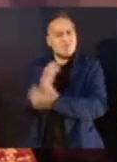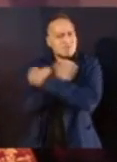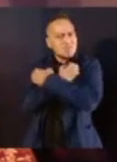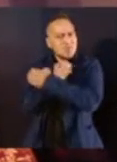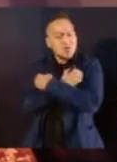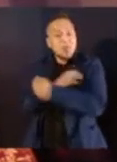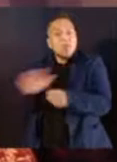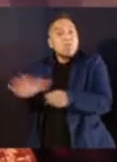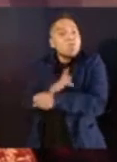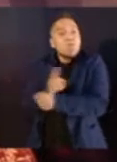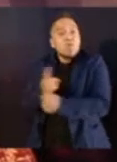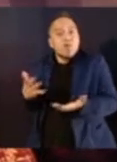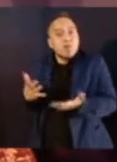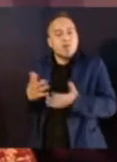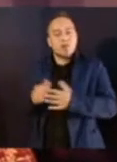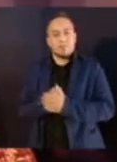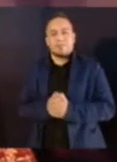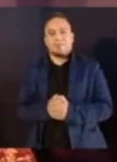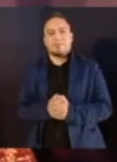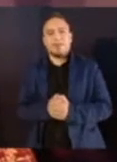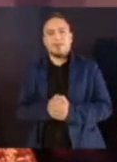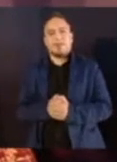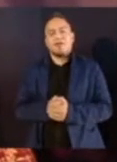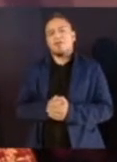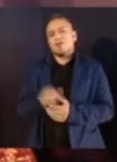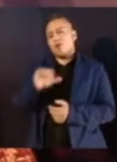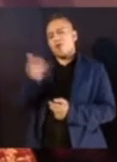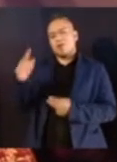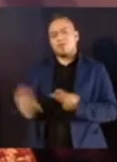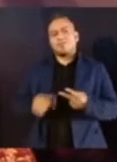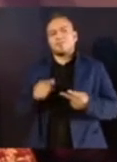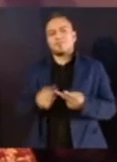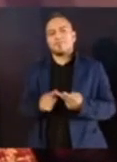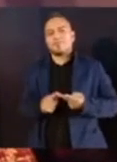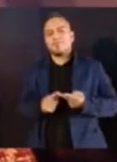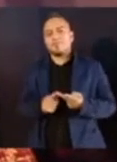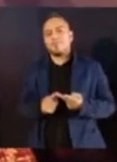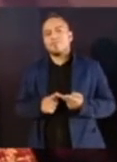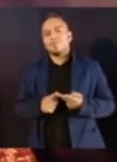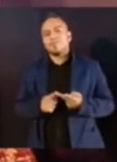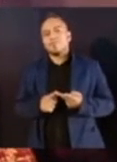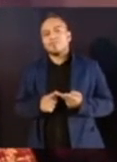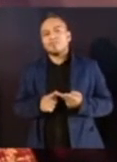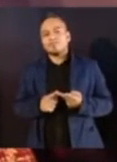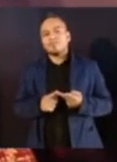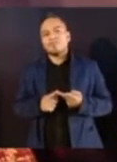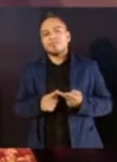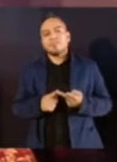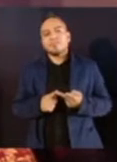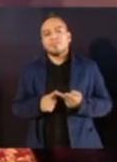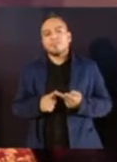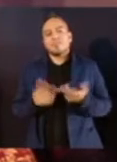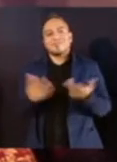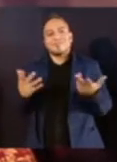manera todavía más personal, ¿cuál tiene en su vida, al haber sido pues, su